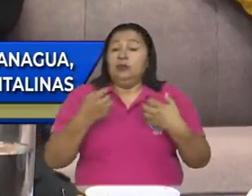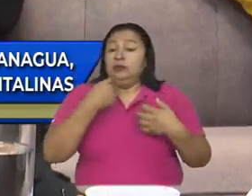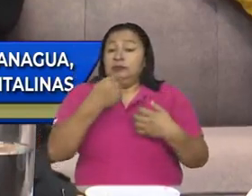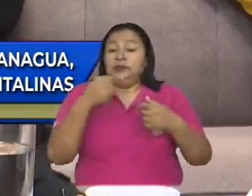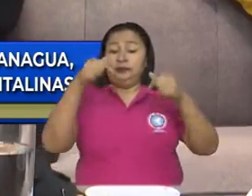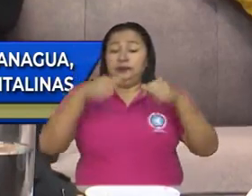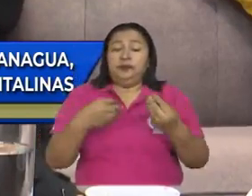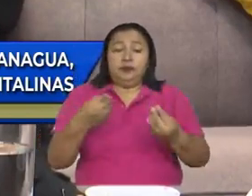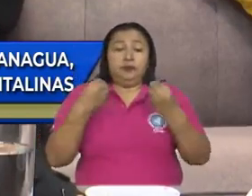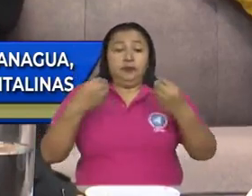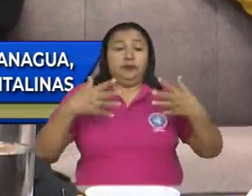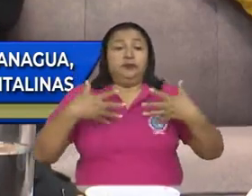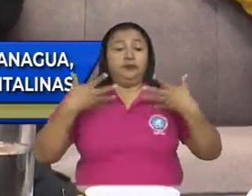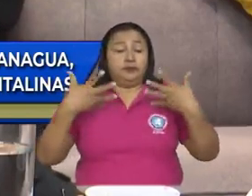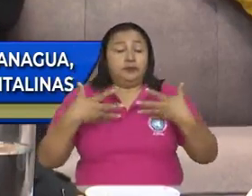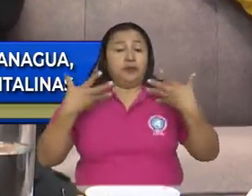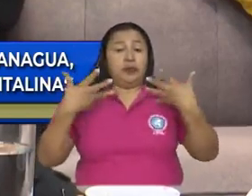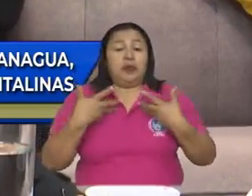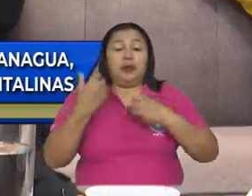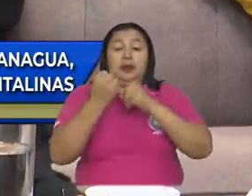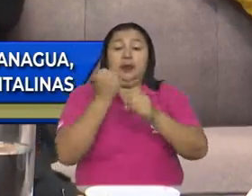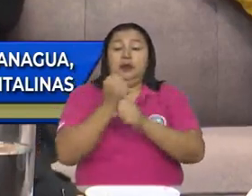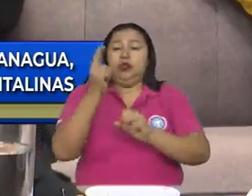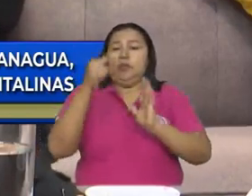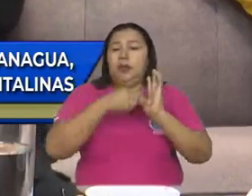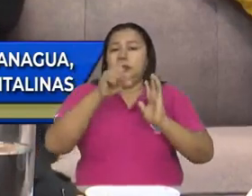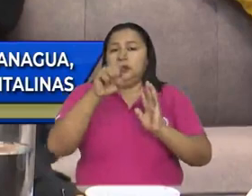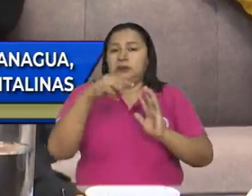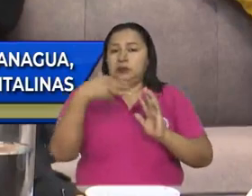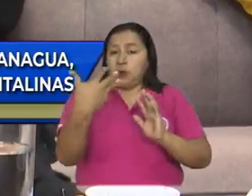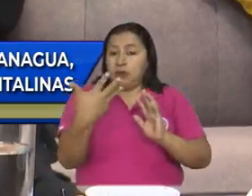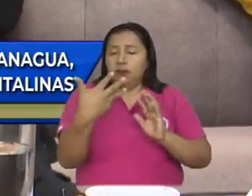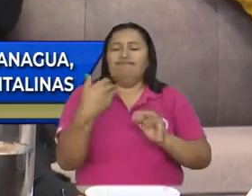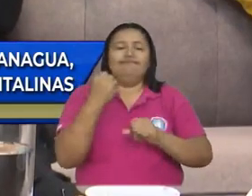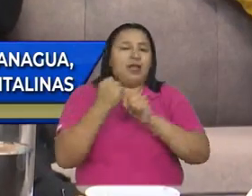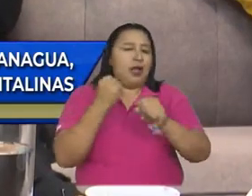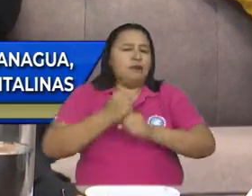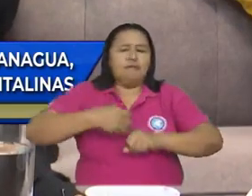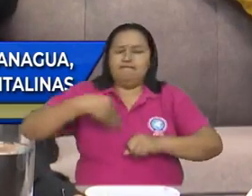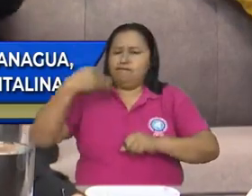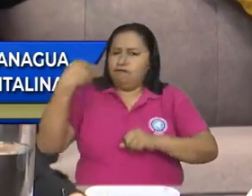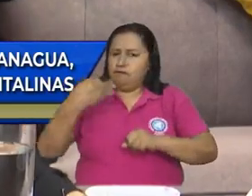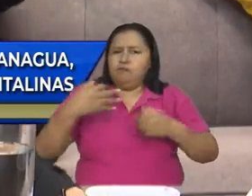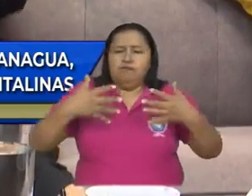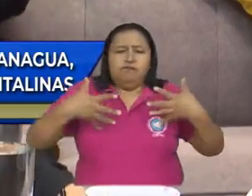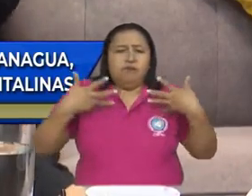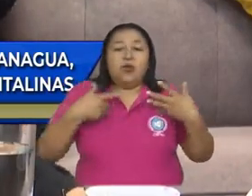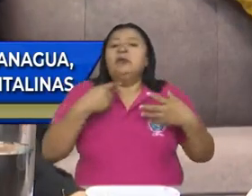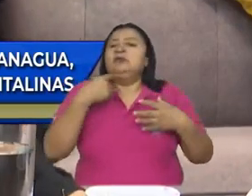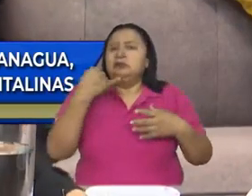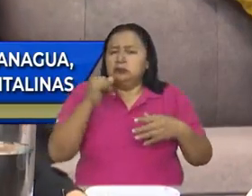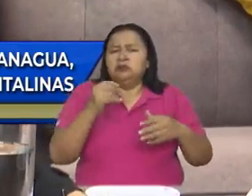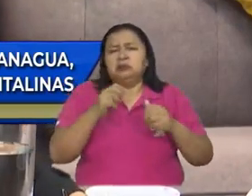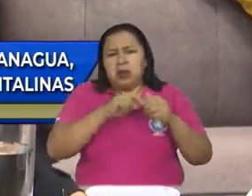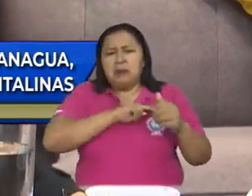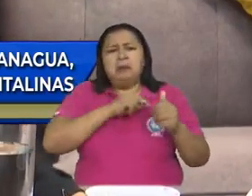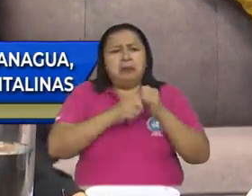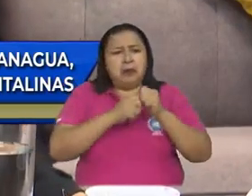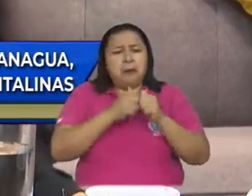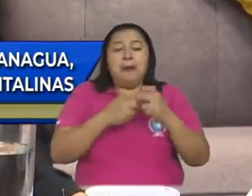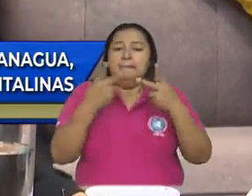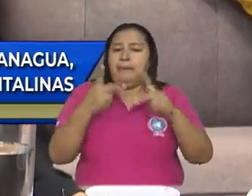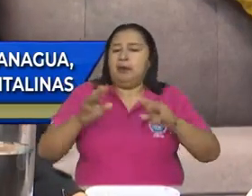año 2019 fue un año extraordinario, realmente a pesar de las dificultades fue un éxito, fue un año muy,